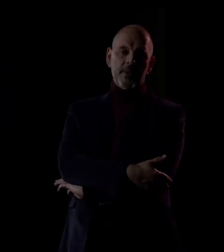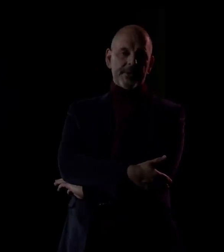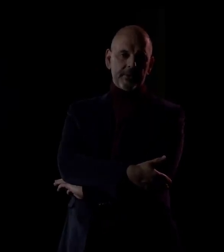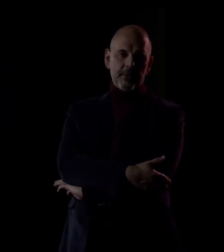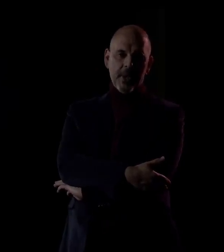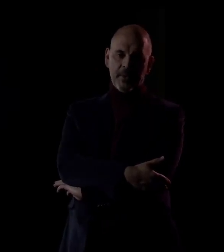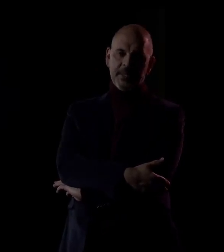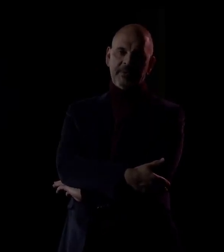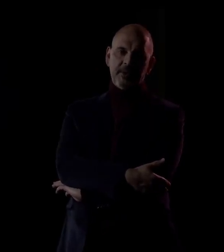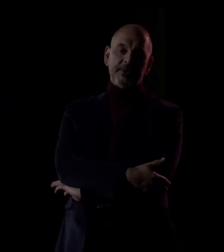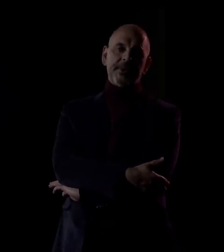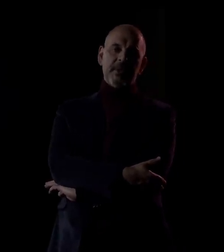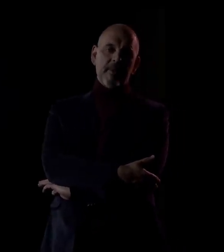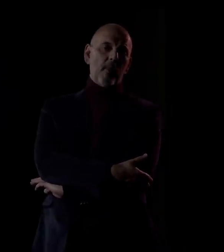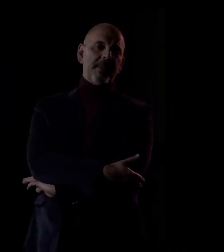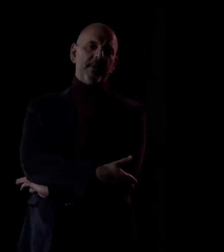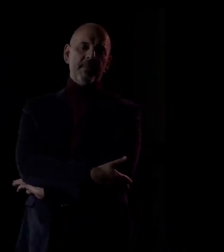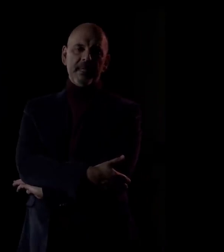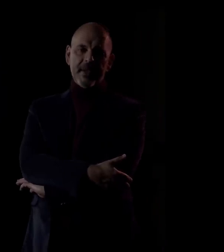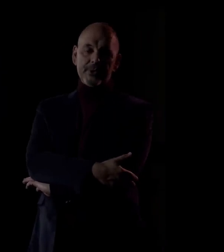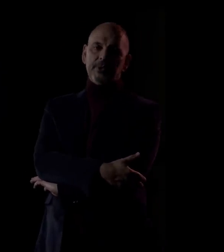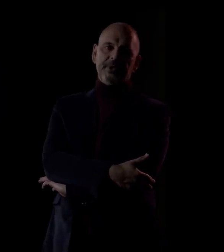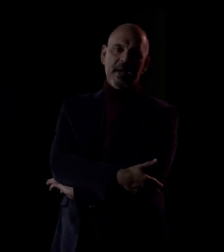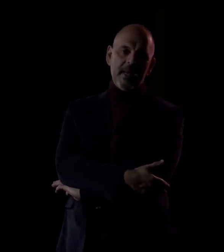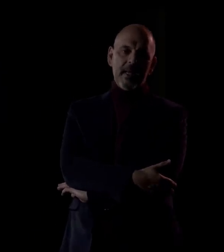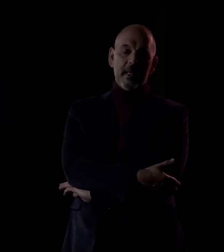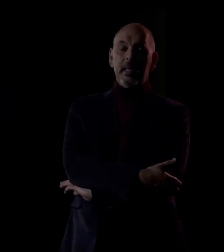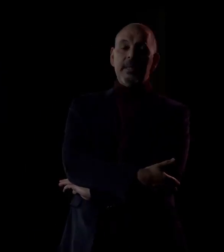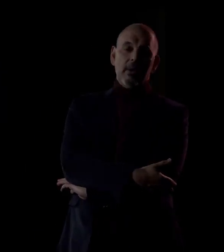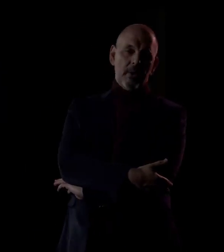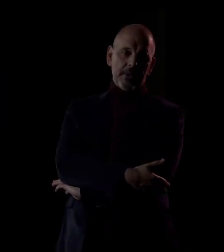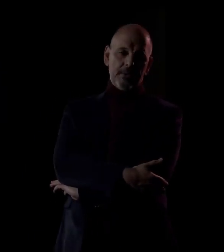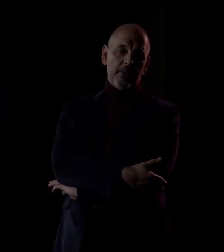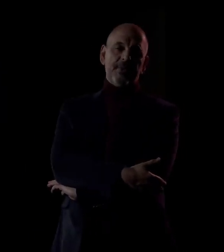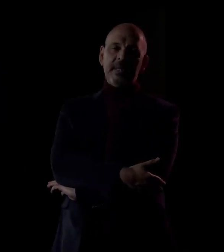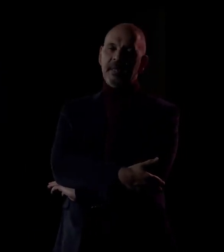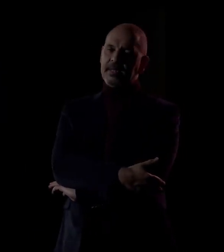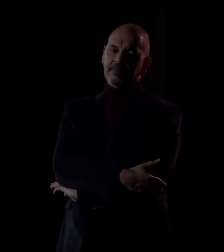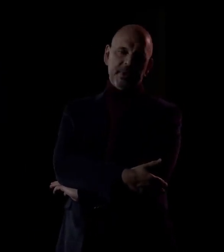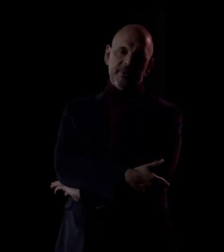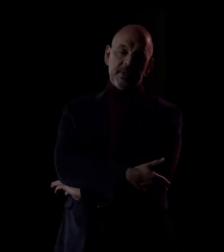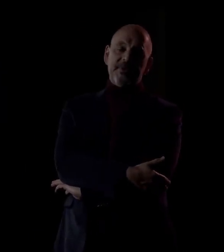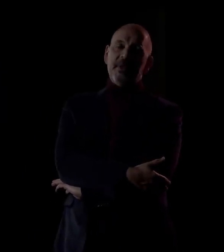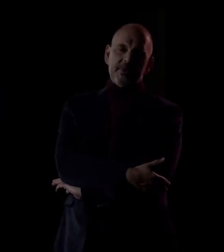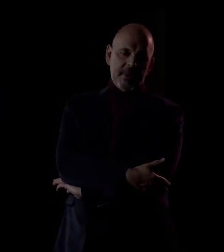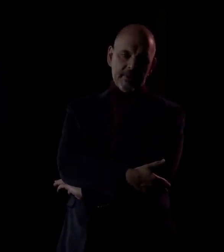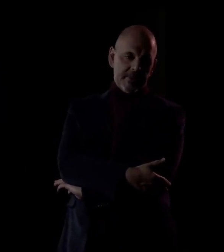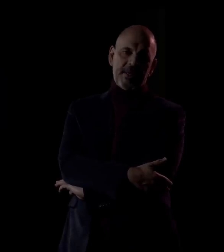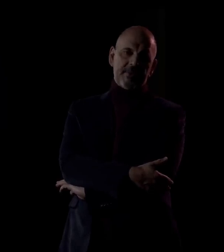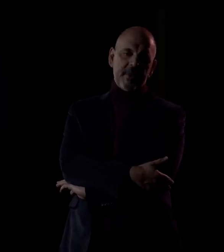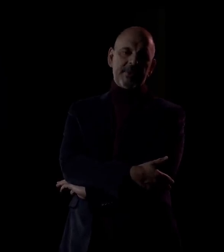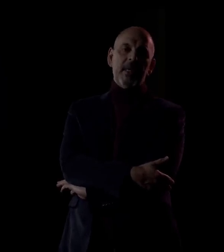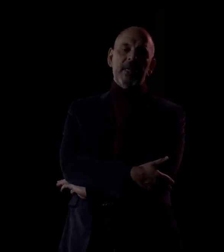Cuenta con una estructura y organización tanto a nivel político, militar, social, ideológico, donde think tanks en fundaciones, cientos